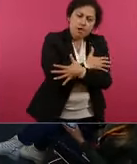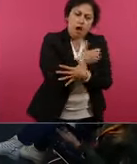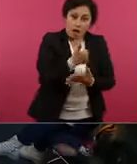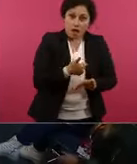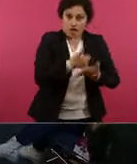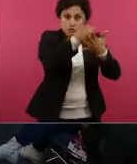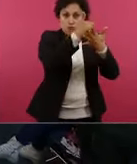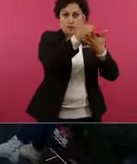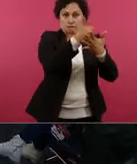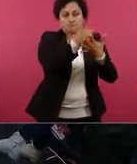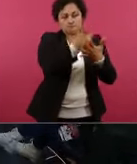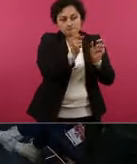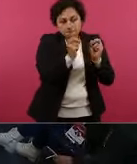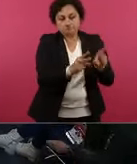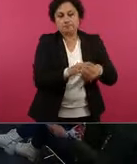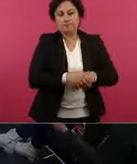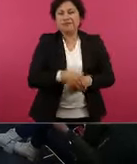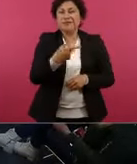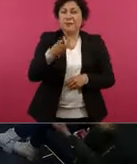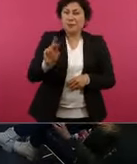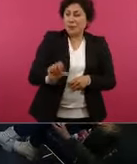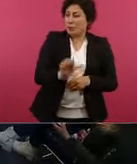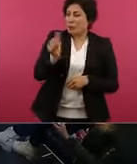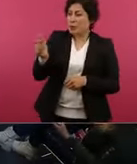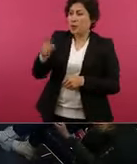Pero en estos casos de los ambiciosos